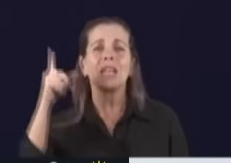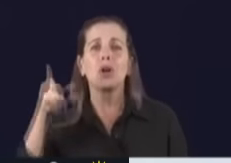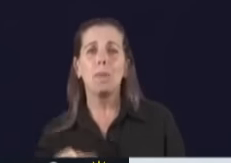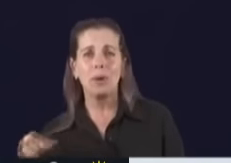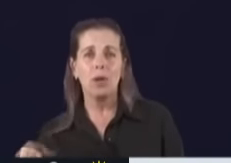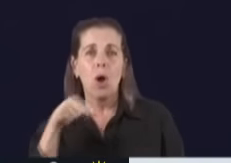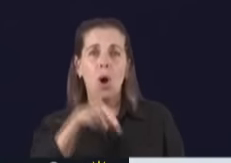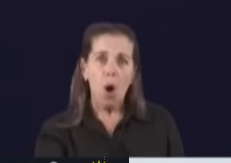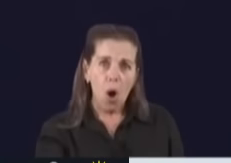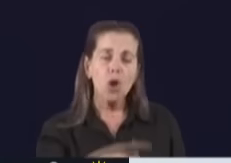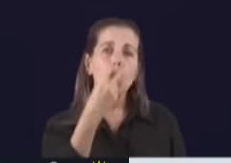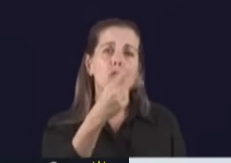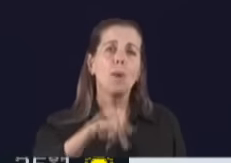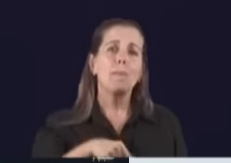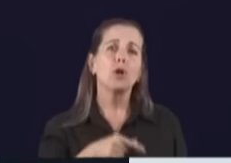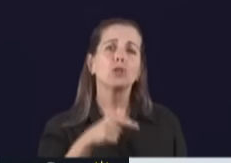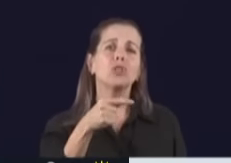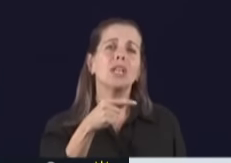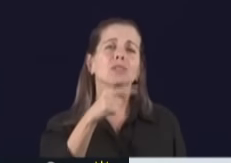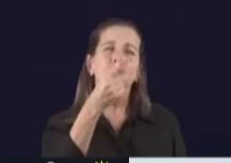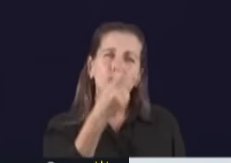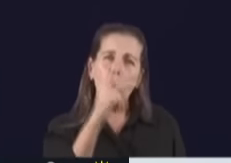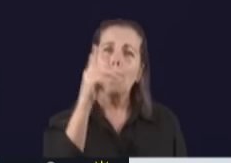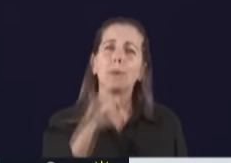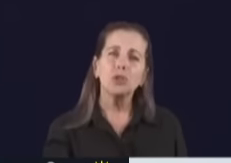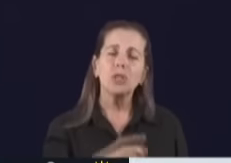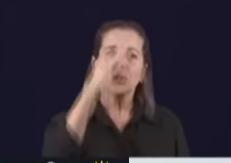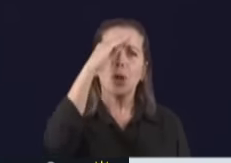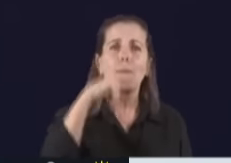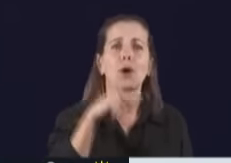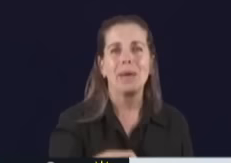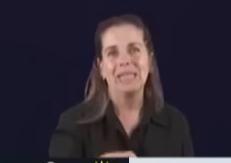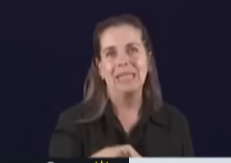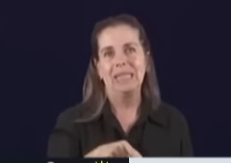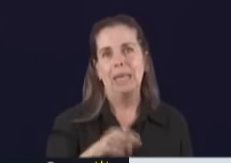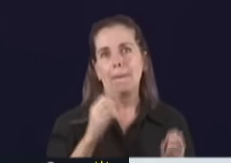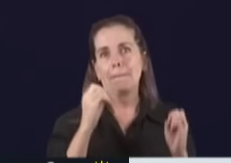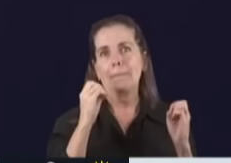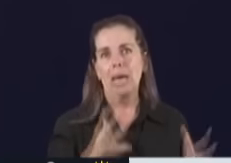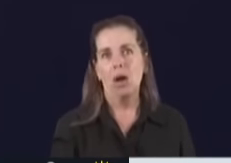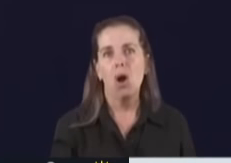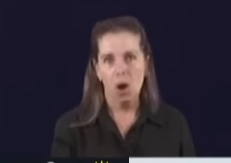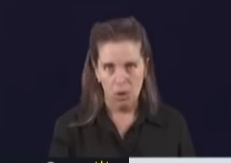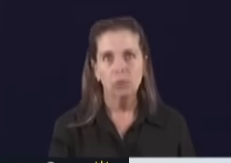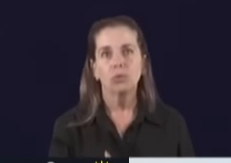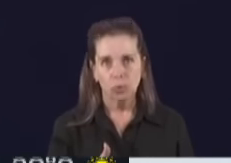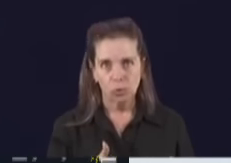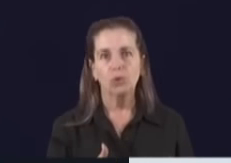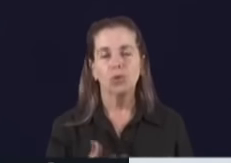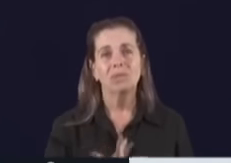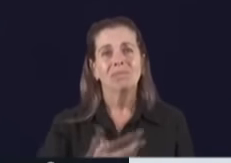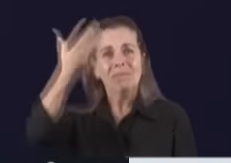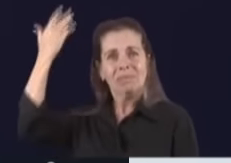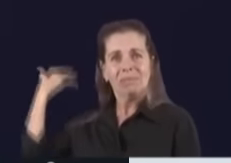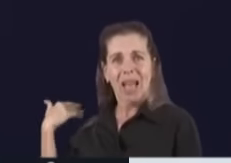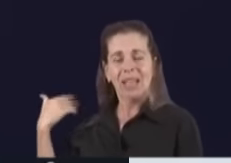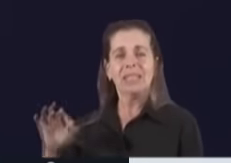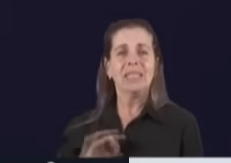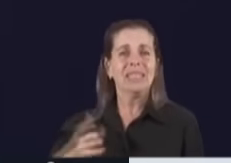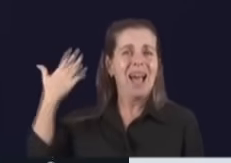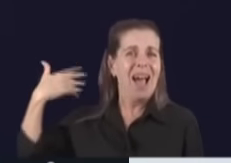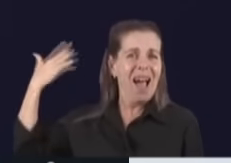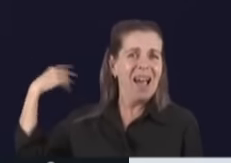al 2% mensual y acumula en el año una variación del 24,8% frente al 211%